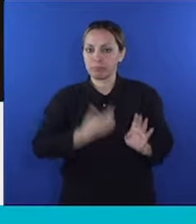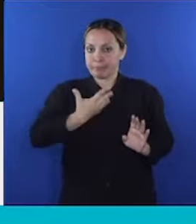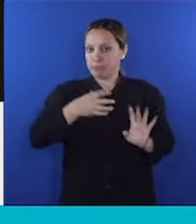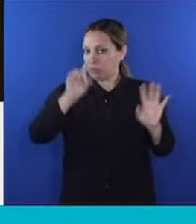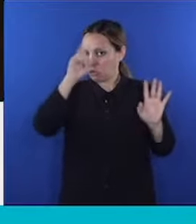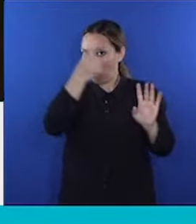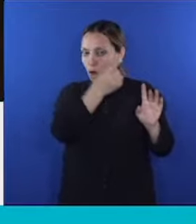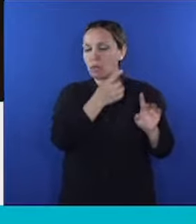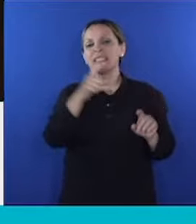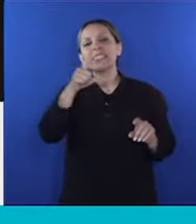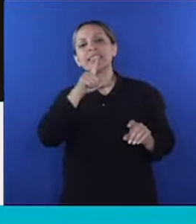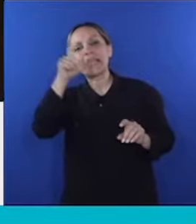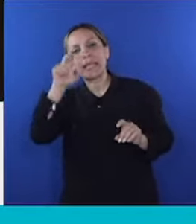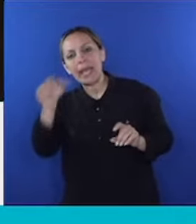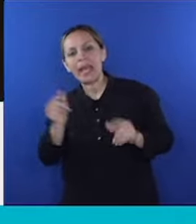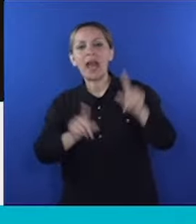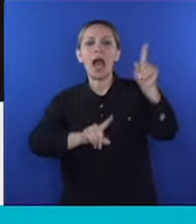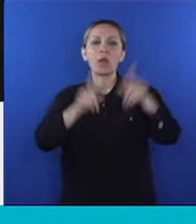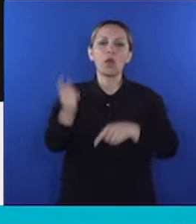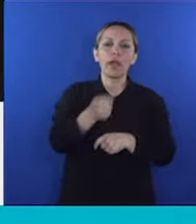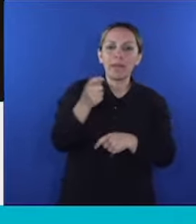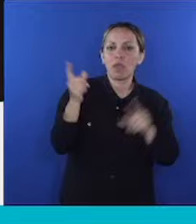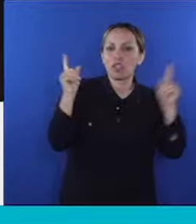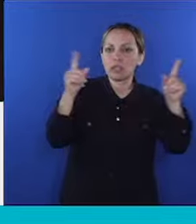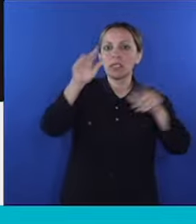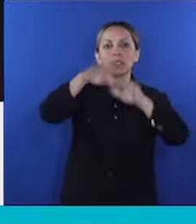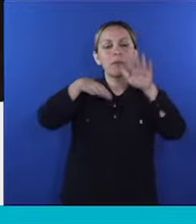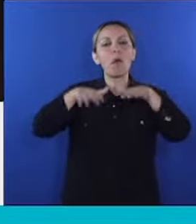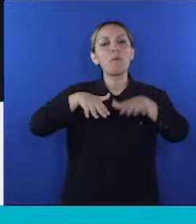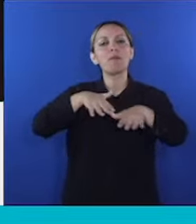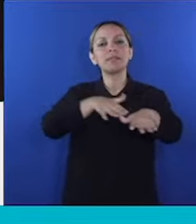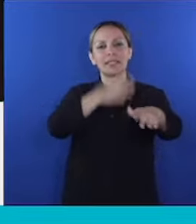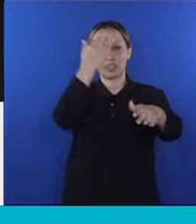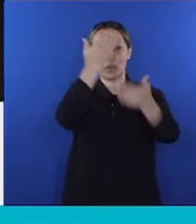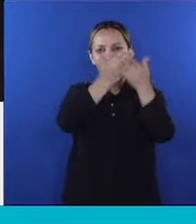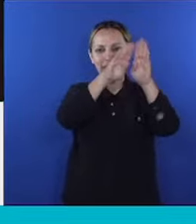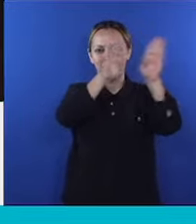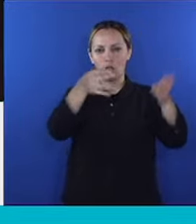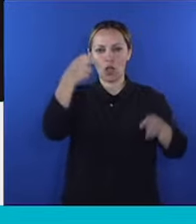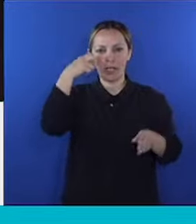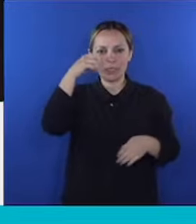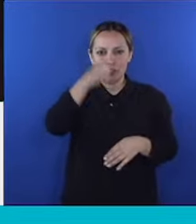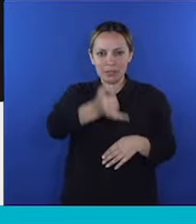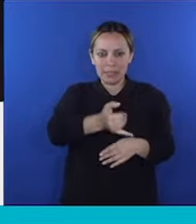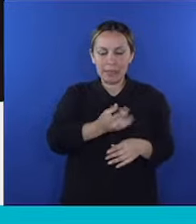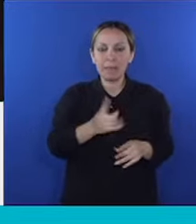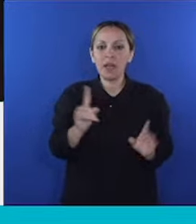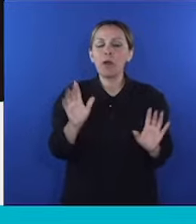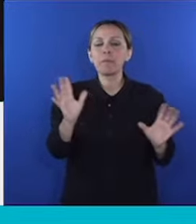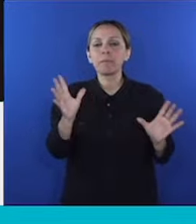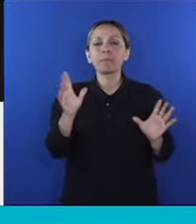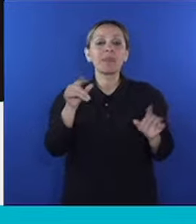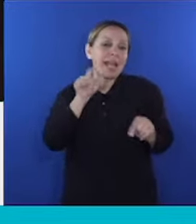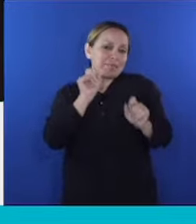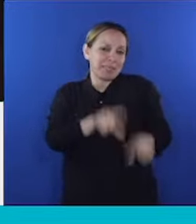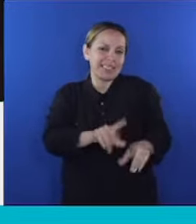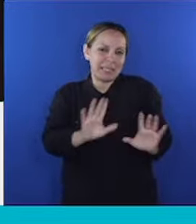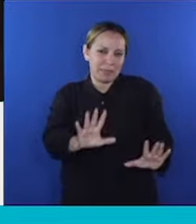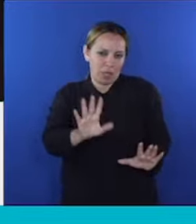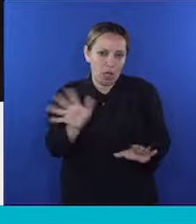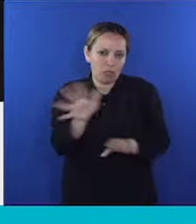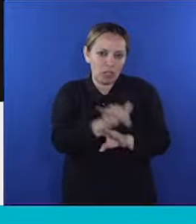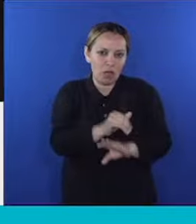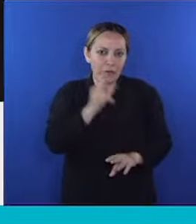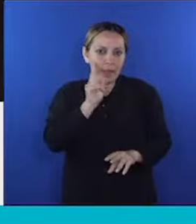setera algunos gremios docentes convocaron a movilizar congreso donde en una postal que estamos acostumbrados a ver todos los días fueron